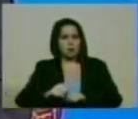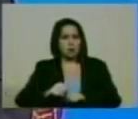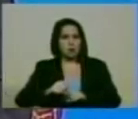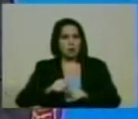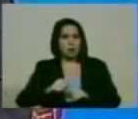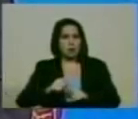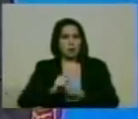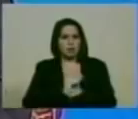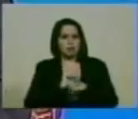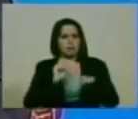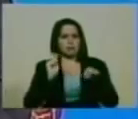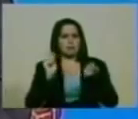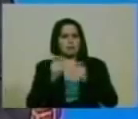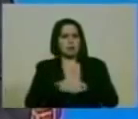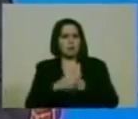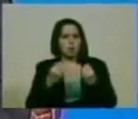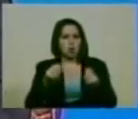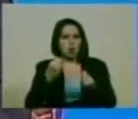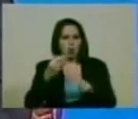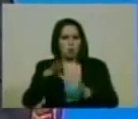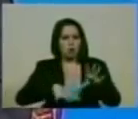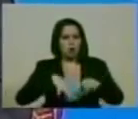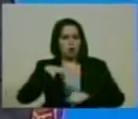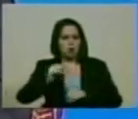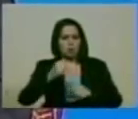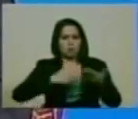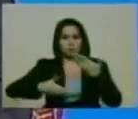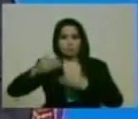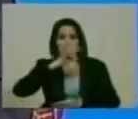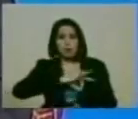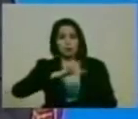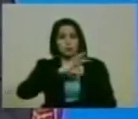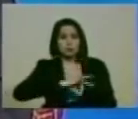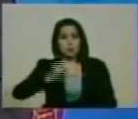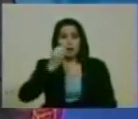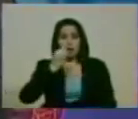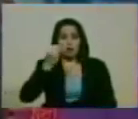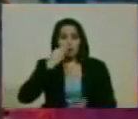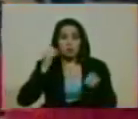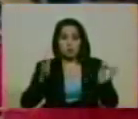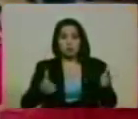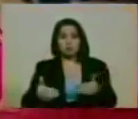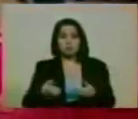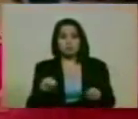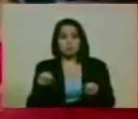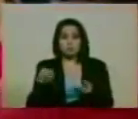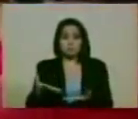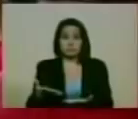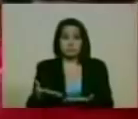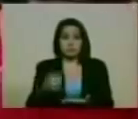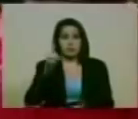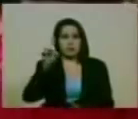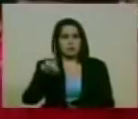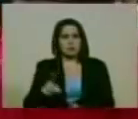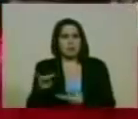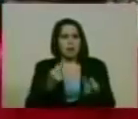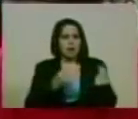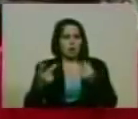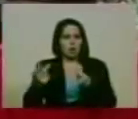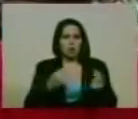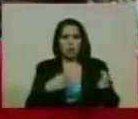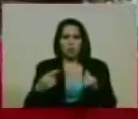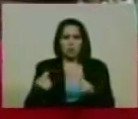de los patronos de consumo de la sociedad para la soberanía alimentaria, así como el fomento de economías de